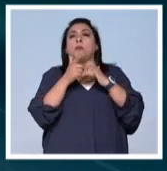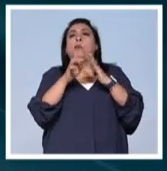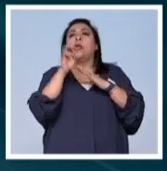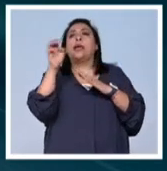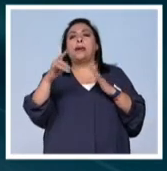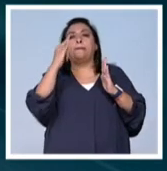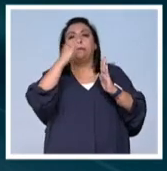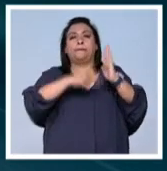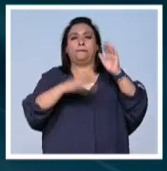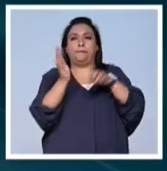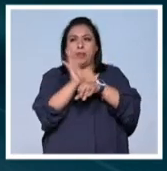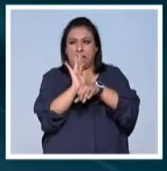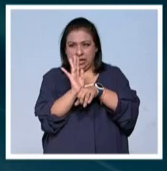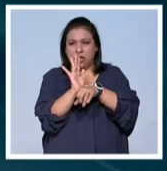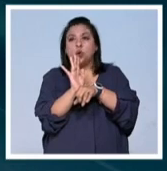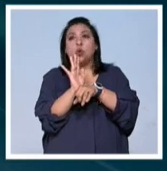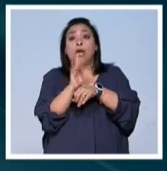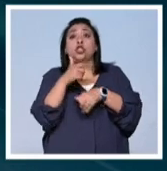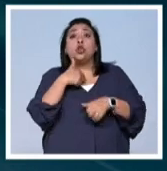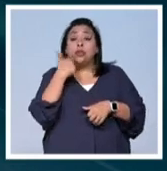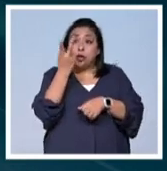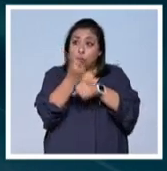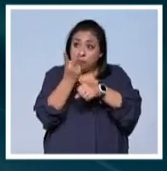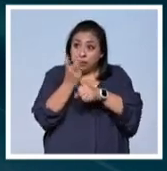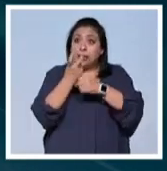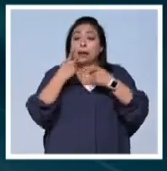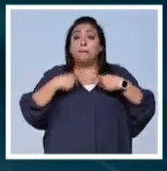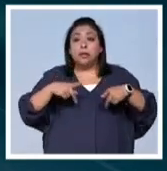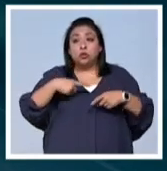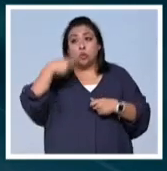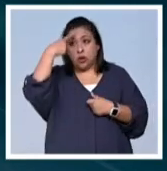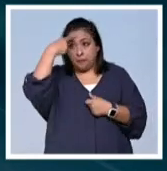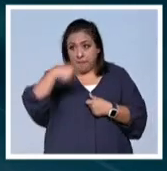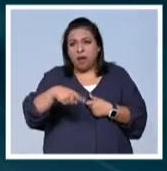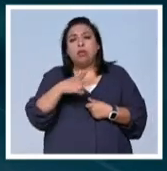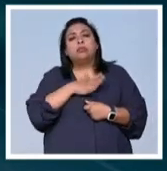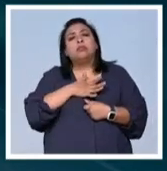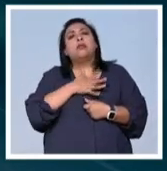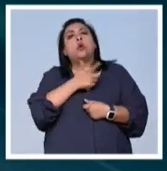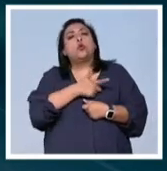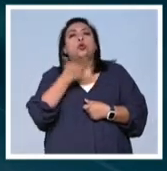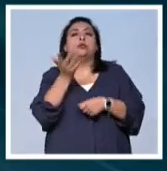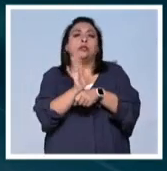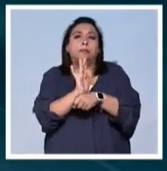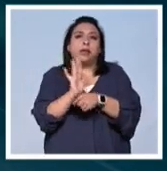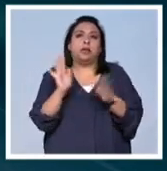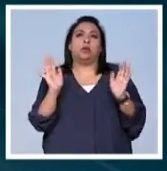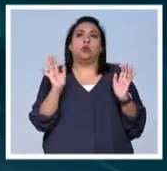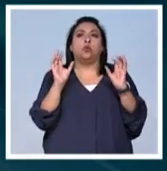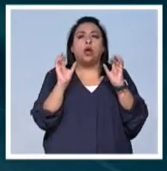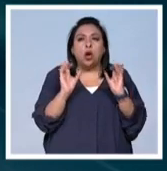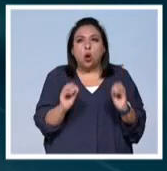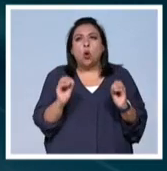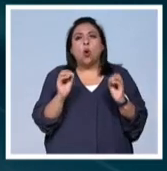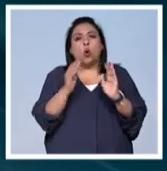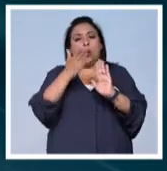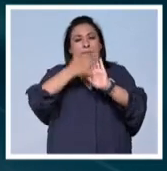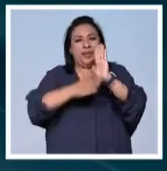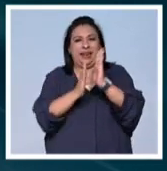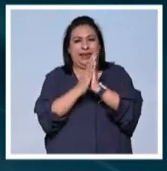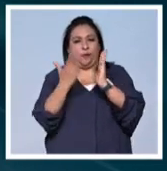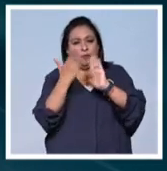el cartel de una película Bueno lo que quiero es invitar al espectador a que a que disfrute de esa película no O la portada un libro